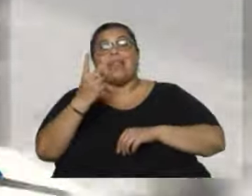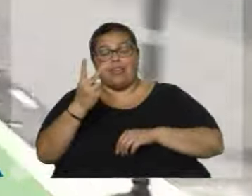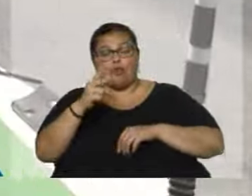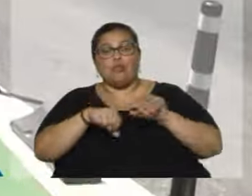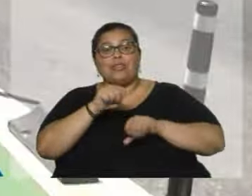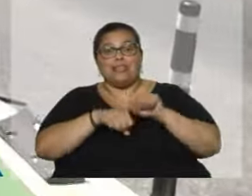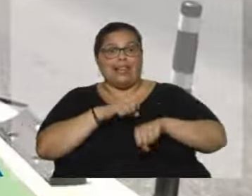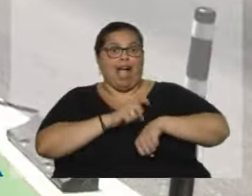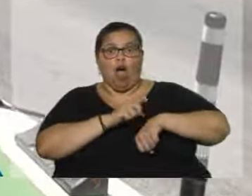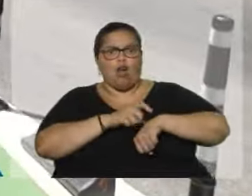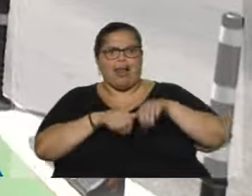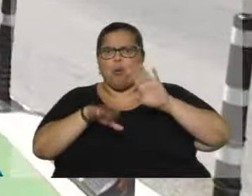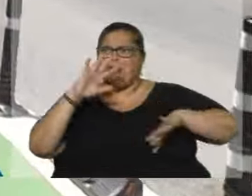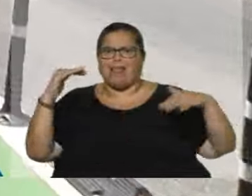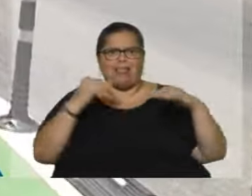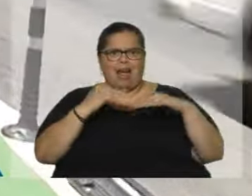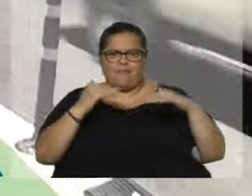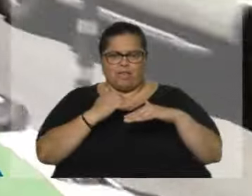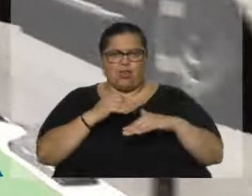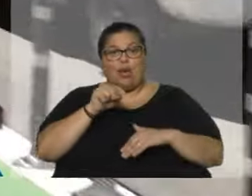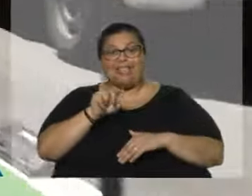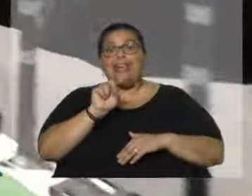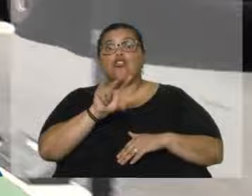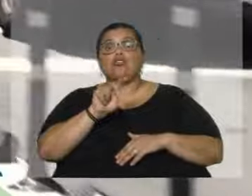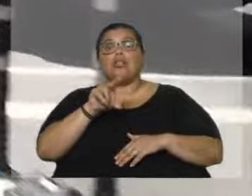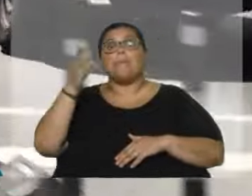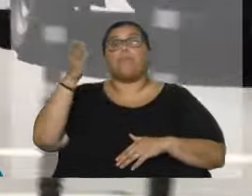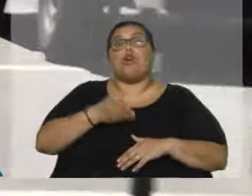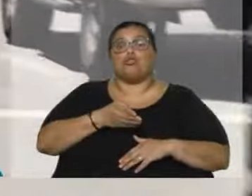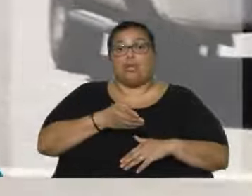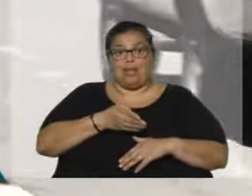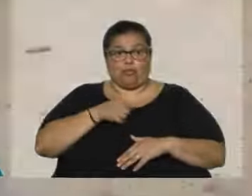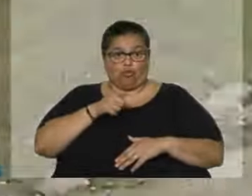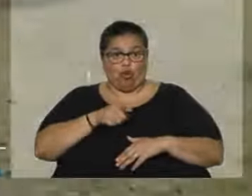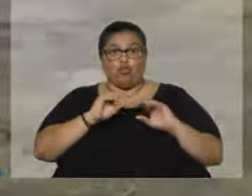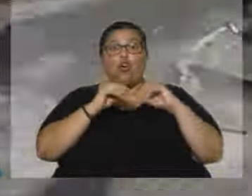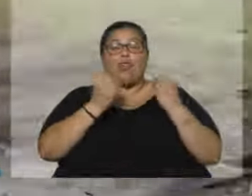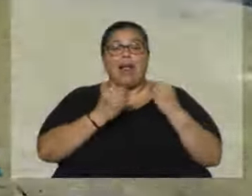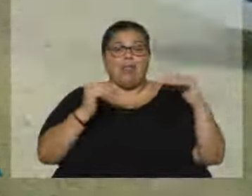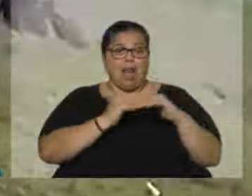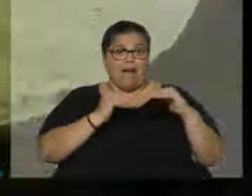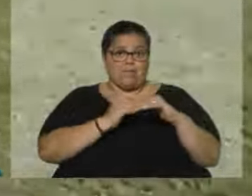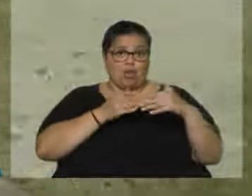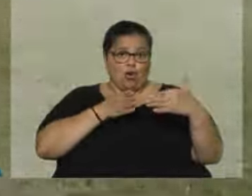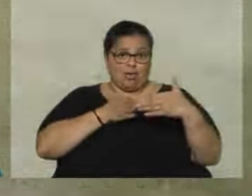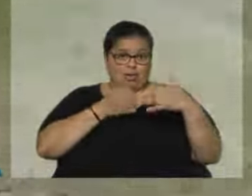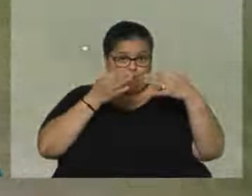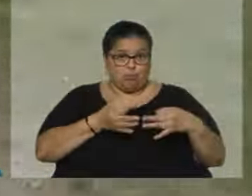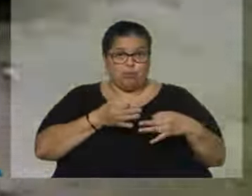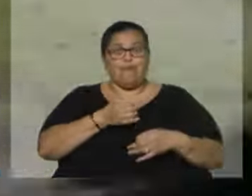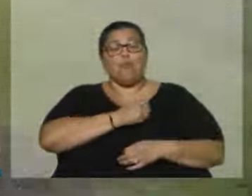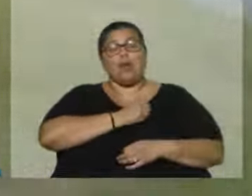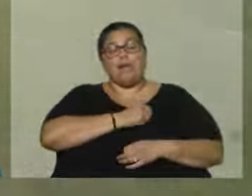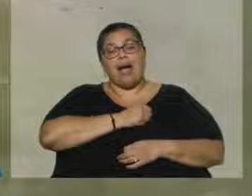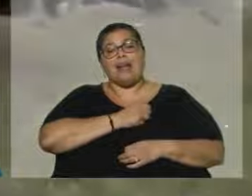pico configurando un 12 por del tránsito total de esa intersección en bulevar artigas y nueva Palmira